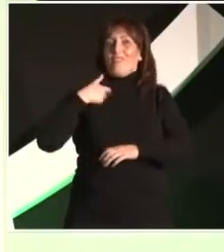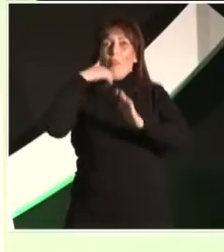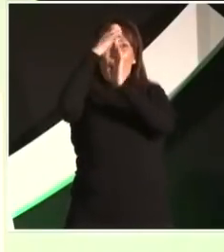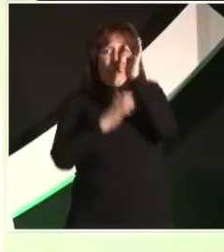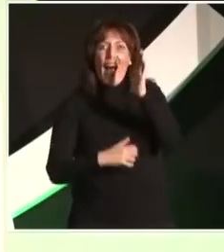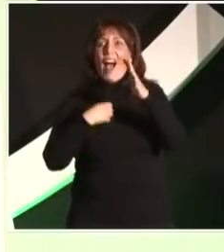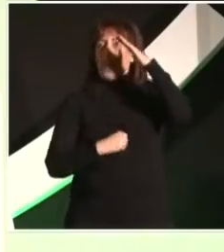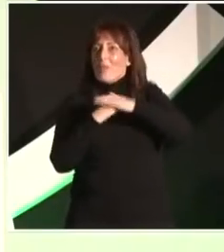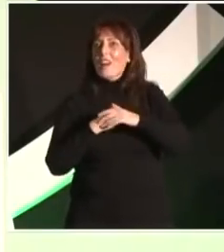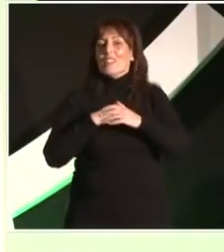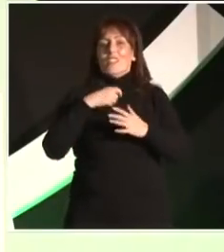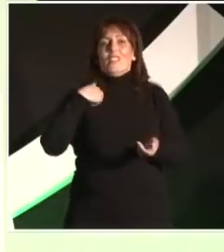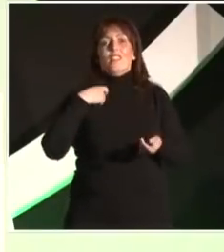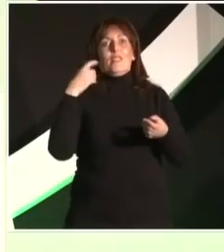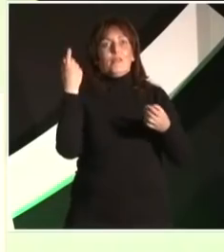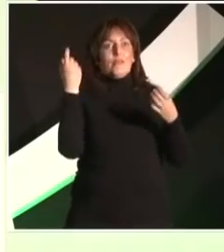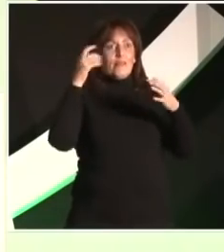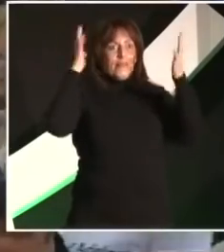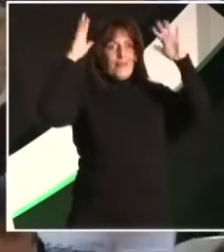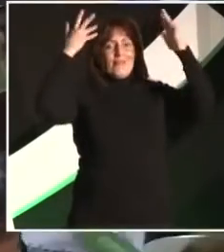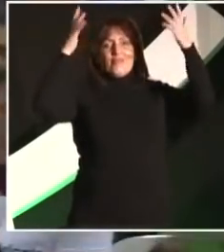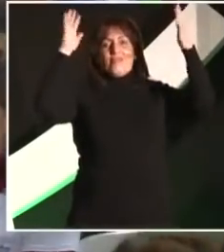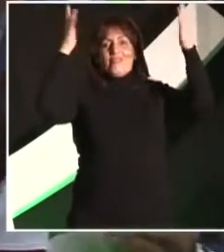masiva que de verdad necesitamos?